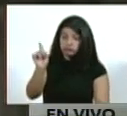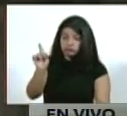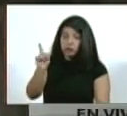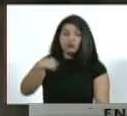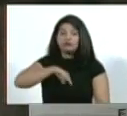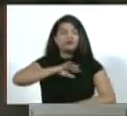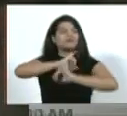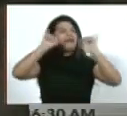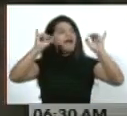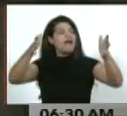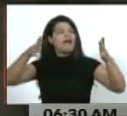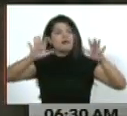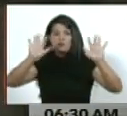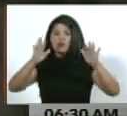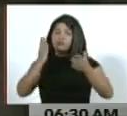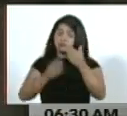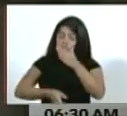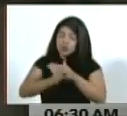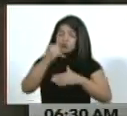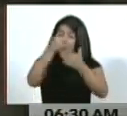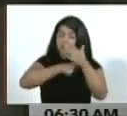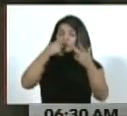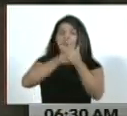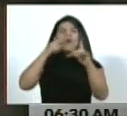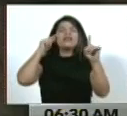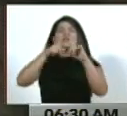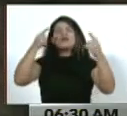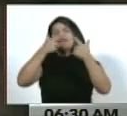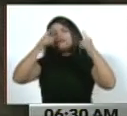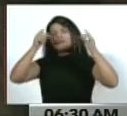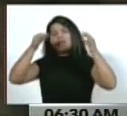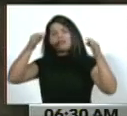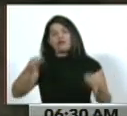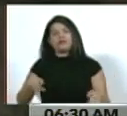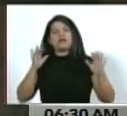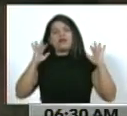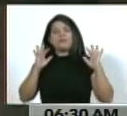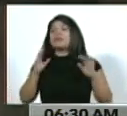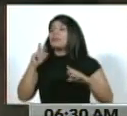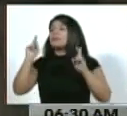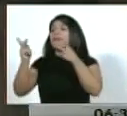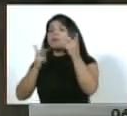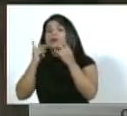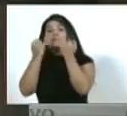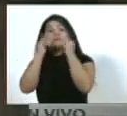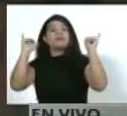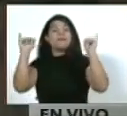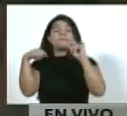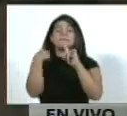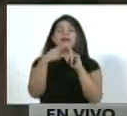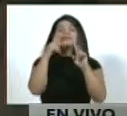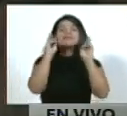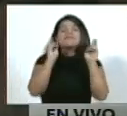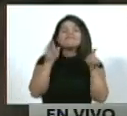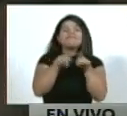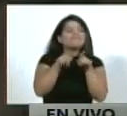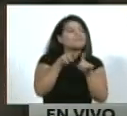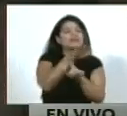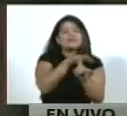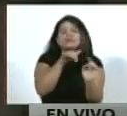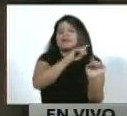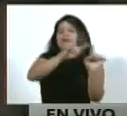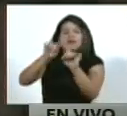nuestra independencia verdadera, no solamente política, sino también en todos los